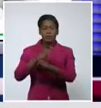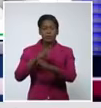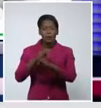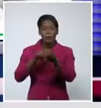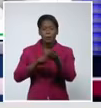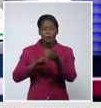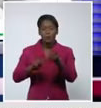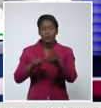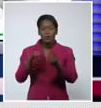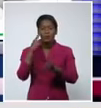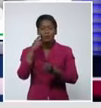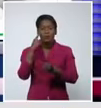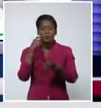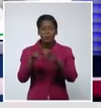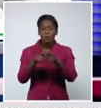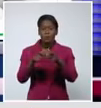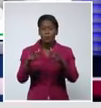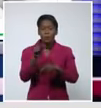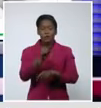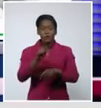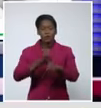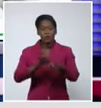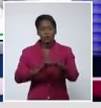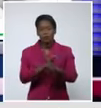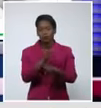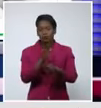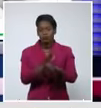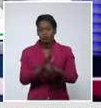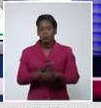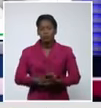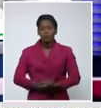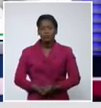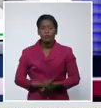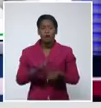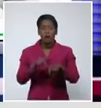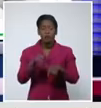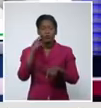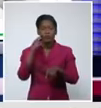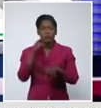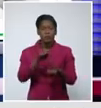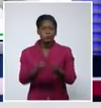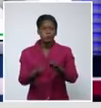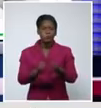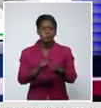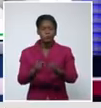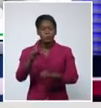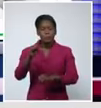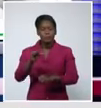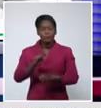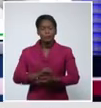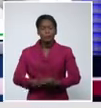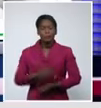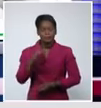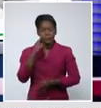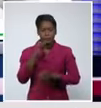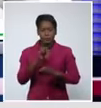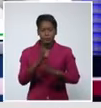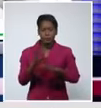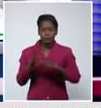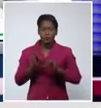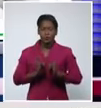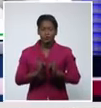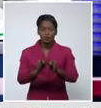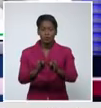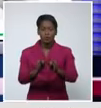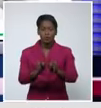con mayor incidencia de casos positivos, Santiago ha logrado disminuir ligeramente las cifras de contagios. Y